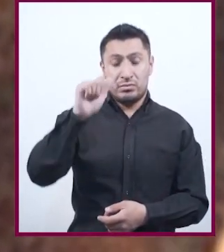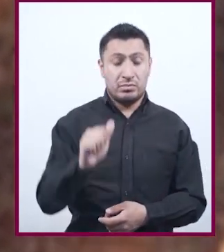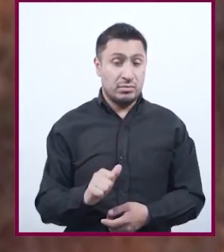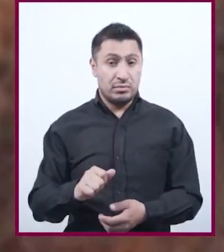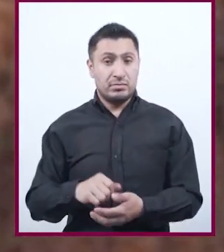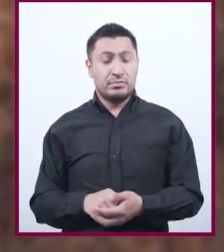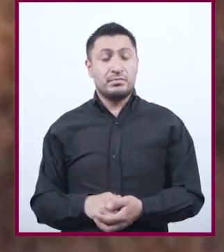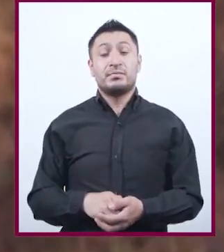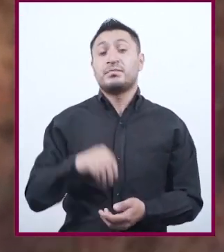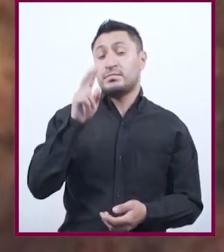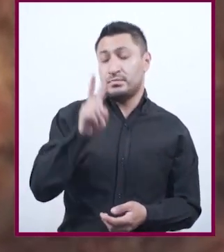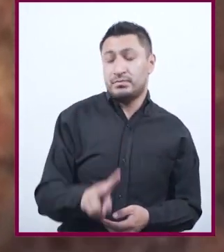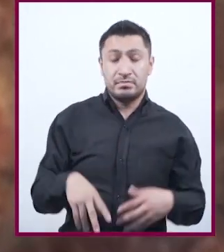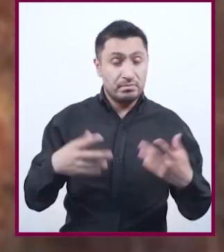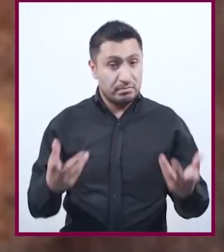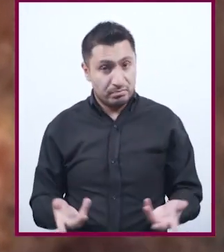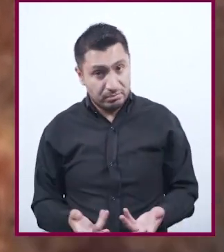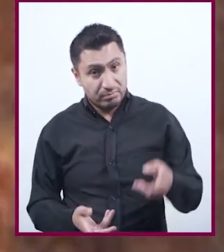correspondiente.